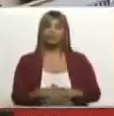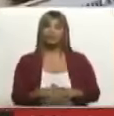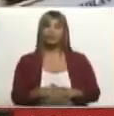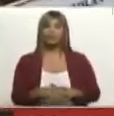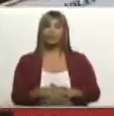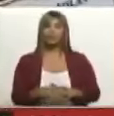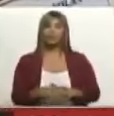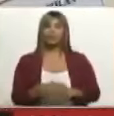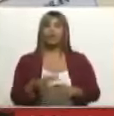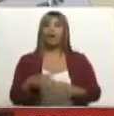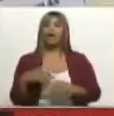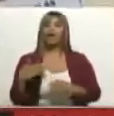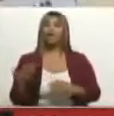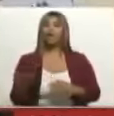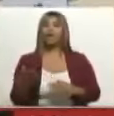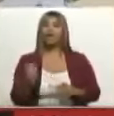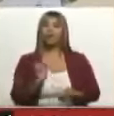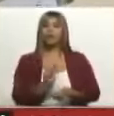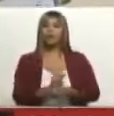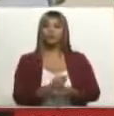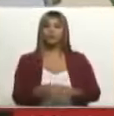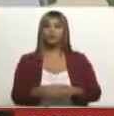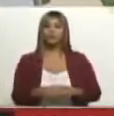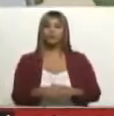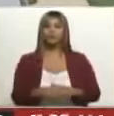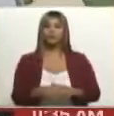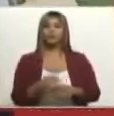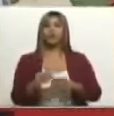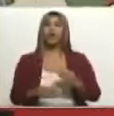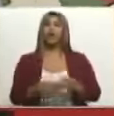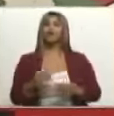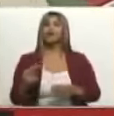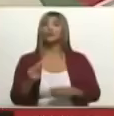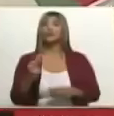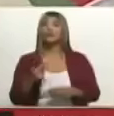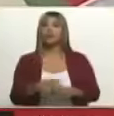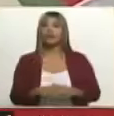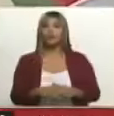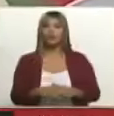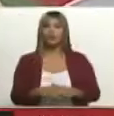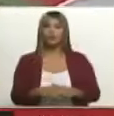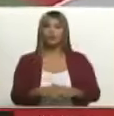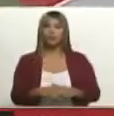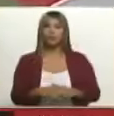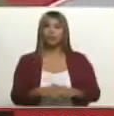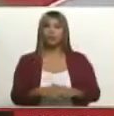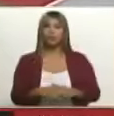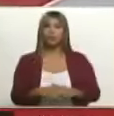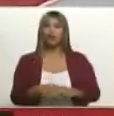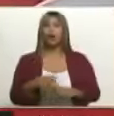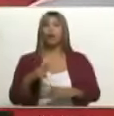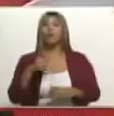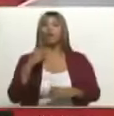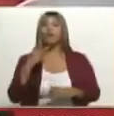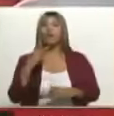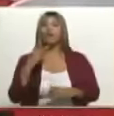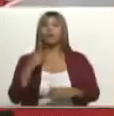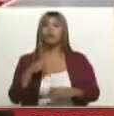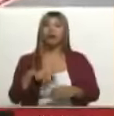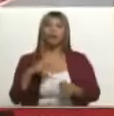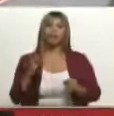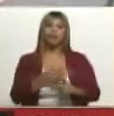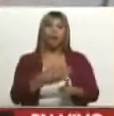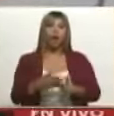fuera de las cárceles, precisamente para ser utilizado por la política violenta terrorista,